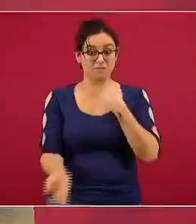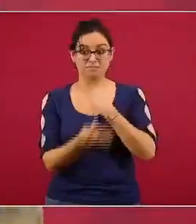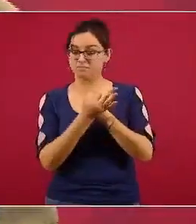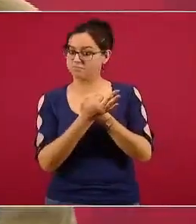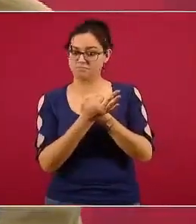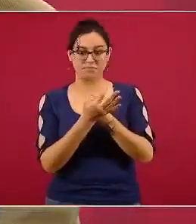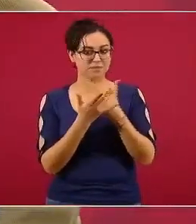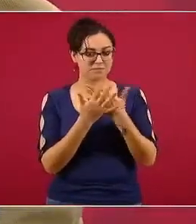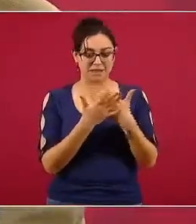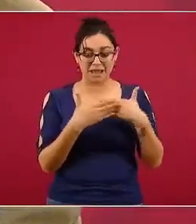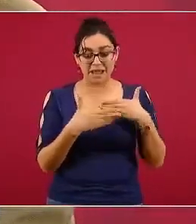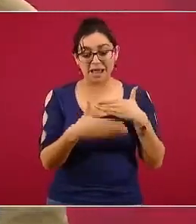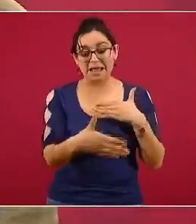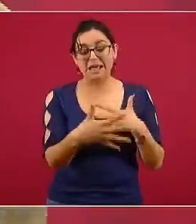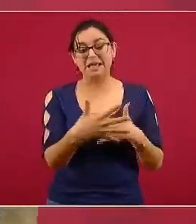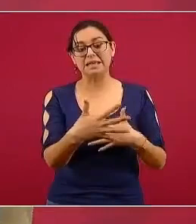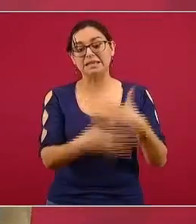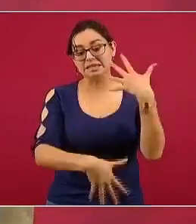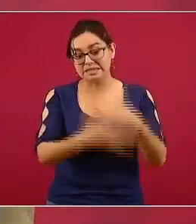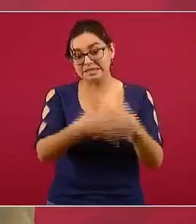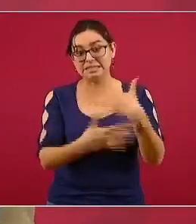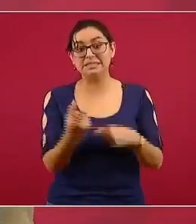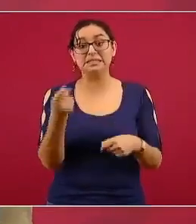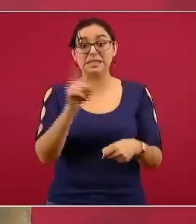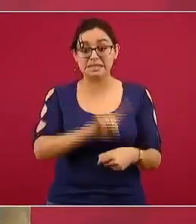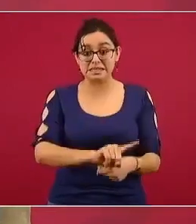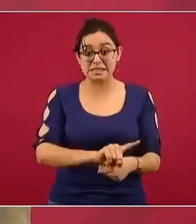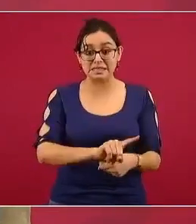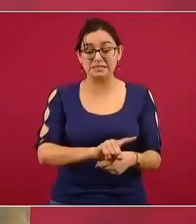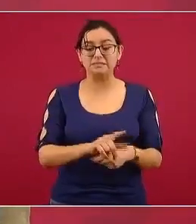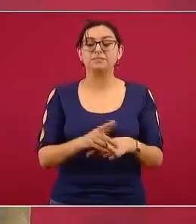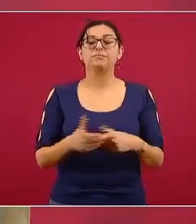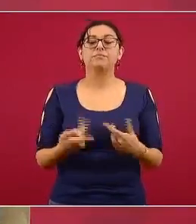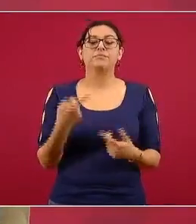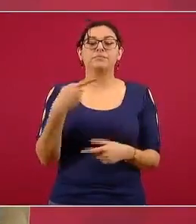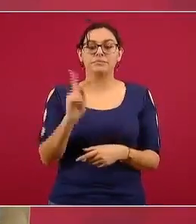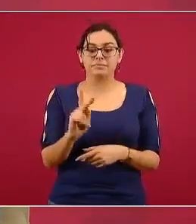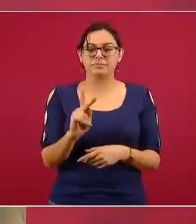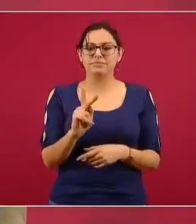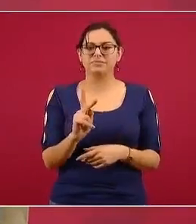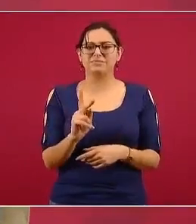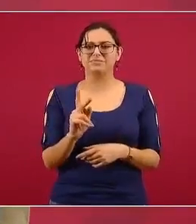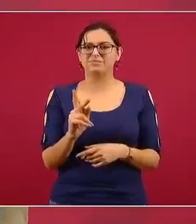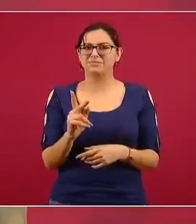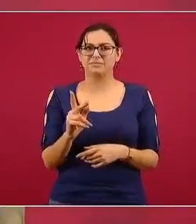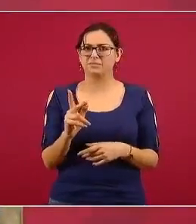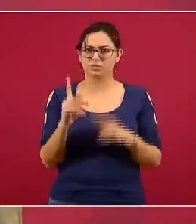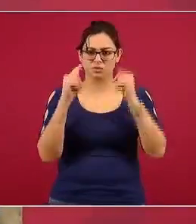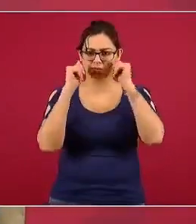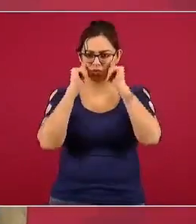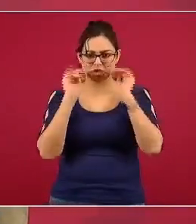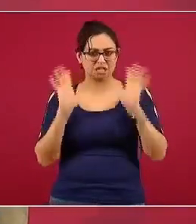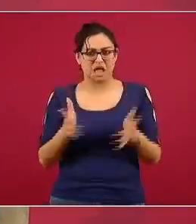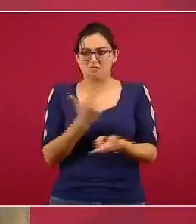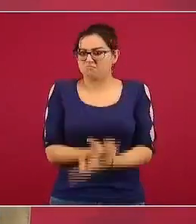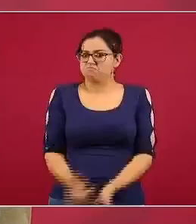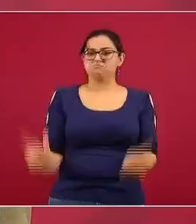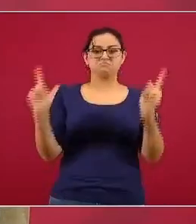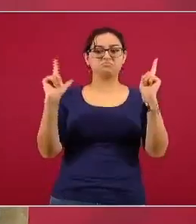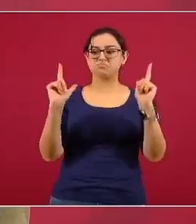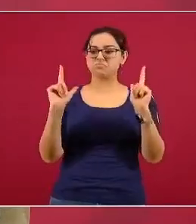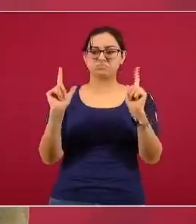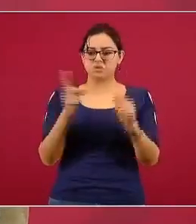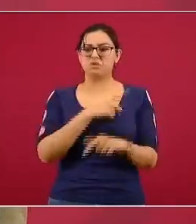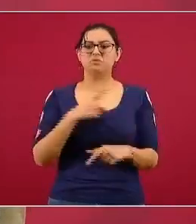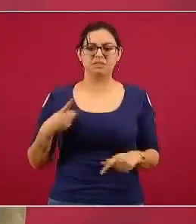aún así, aún después de los 14, 15 días, creo que hay mucha importancia de seguir manteniendo ciertas acciones de